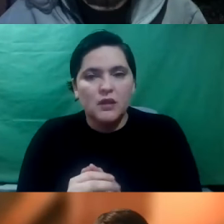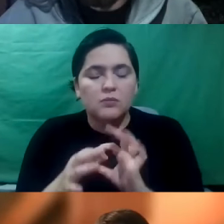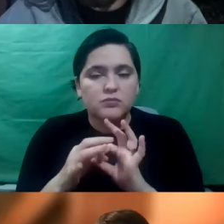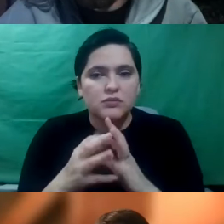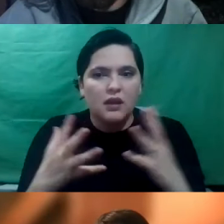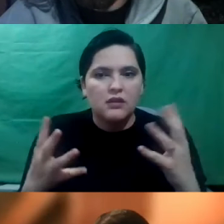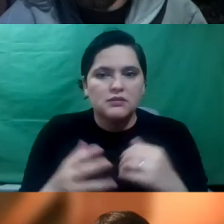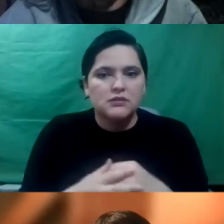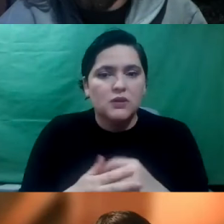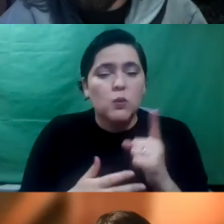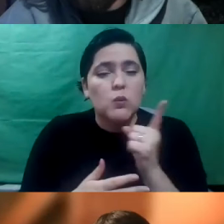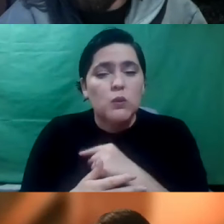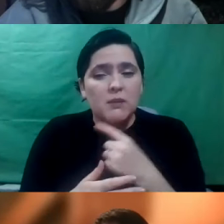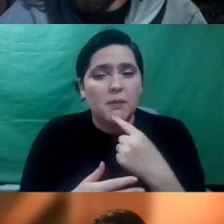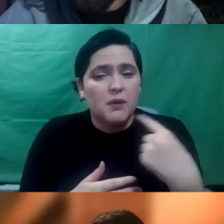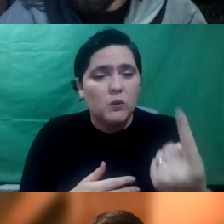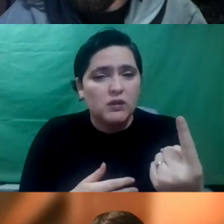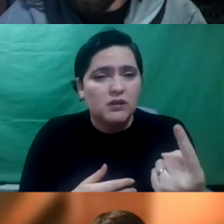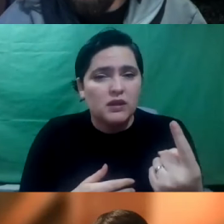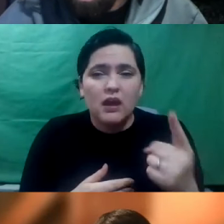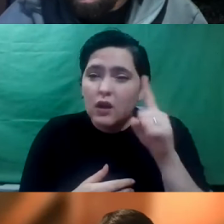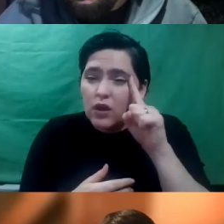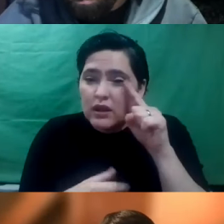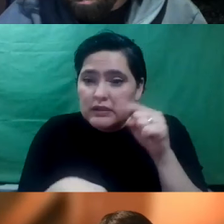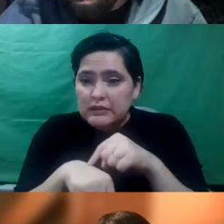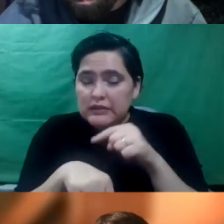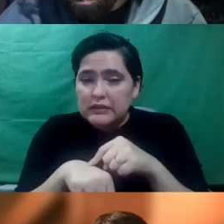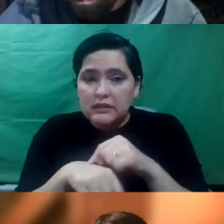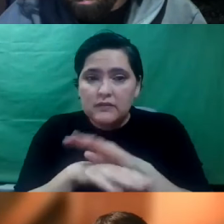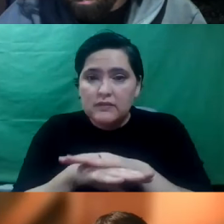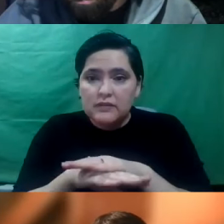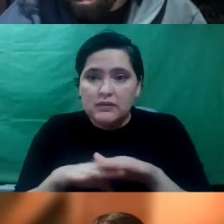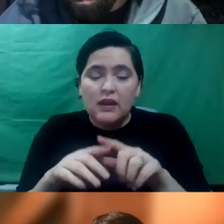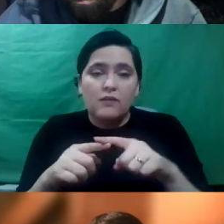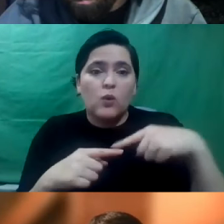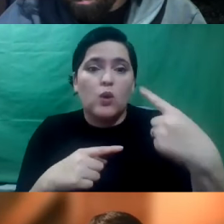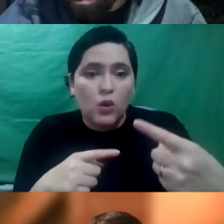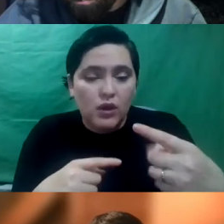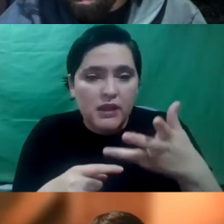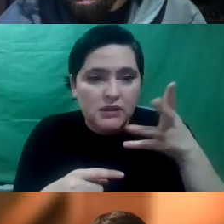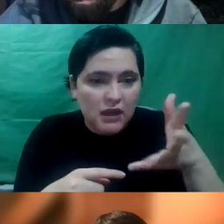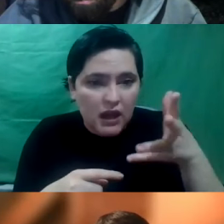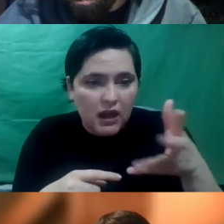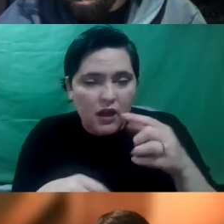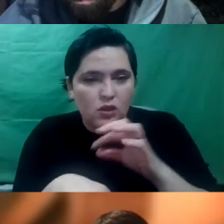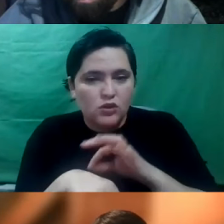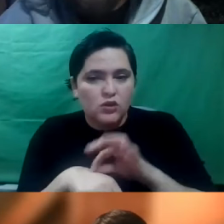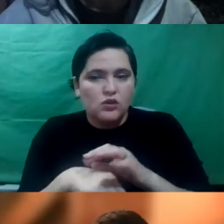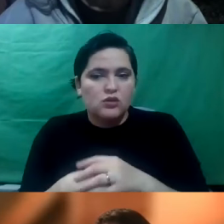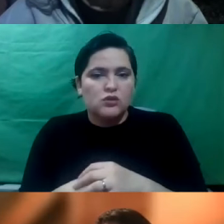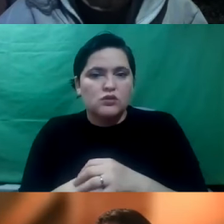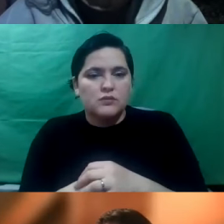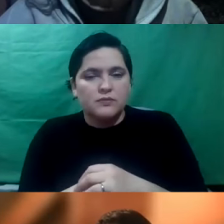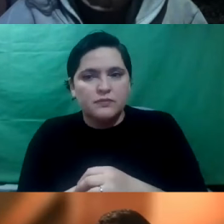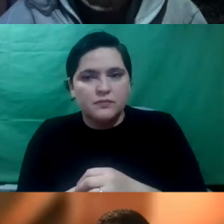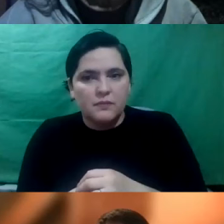solo una última pregunta, pero antes quisiera recordar que la charla de Dr. Helmut Sánchez acerca de estudio de la conexión 26 e identificación de mutaciones causantes